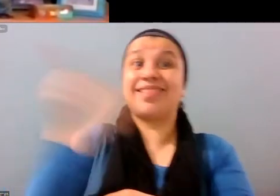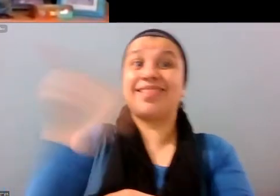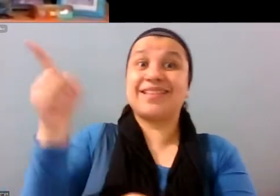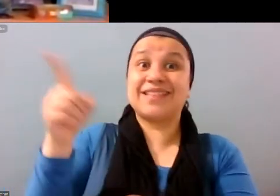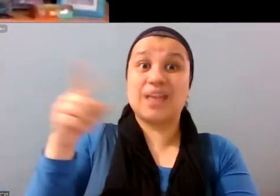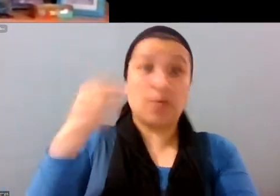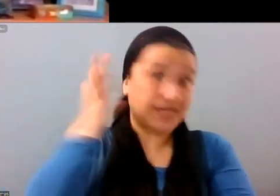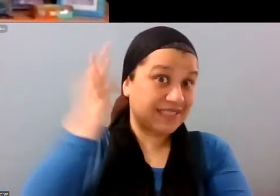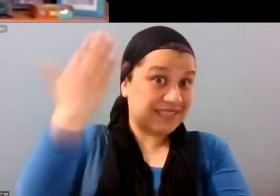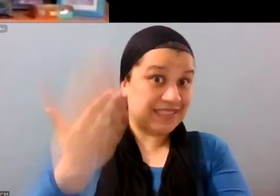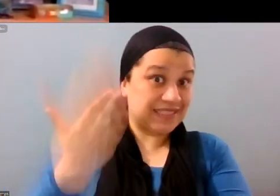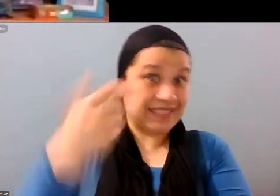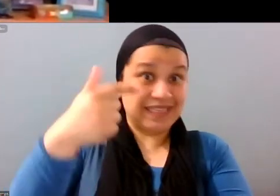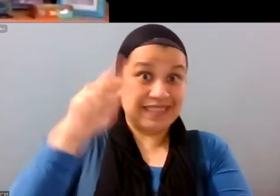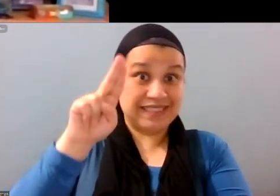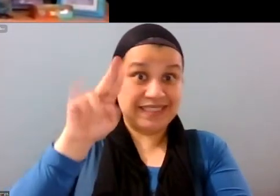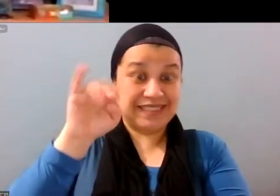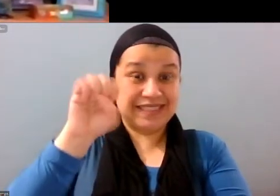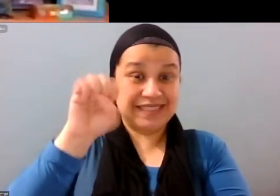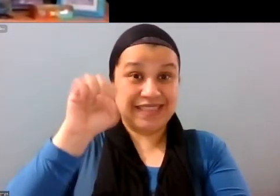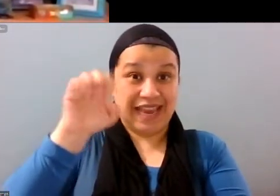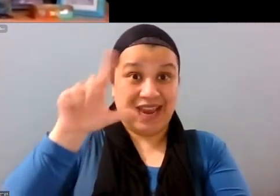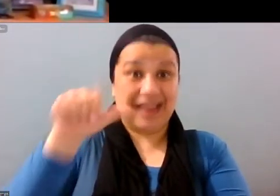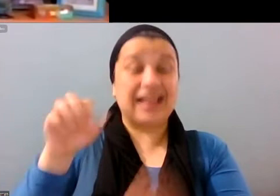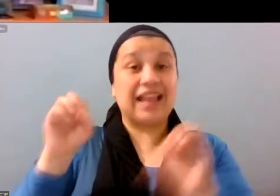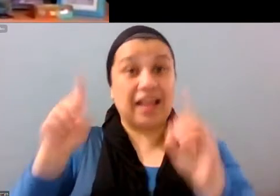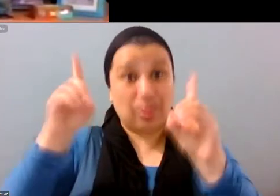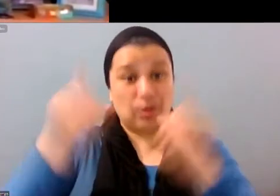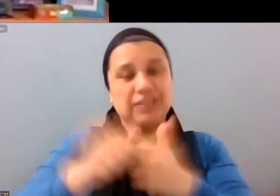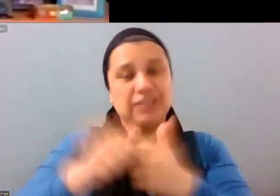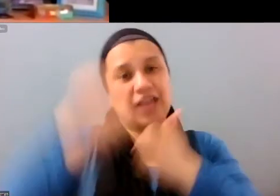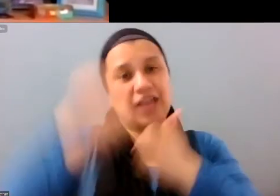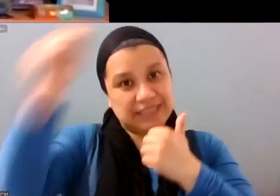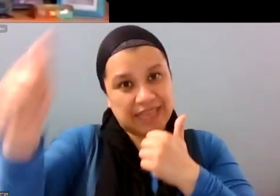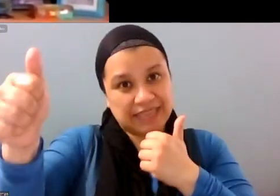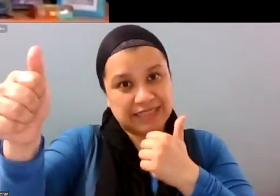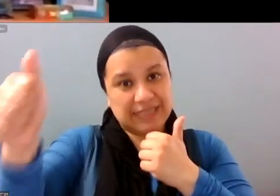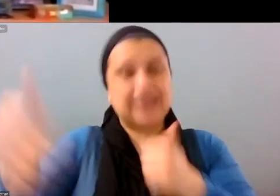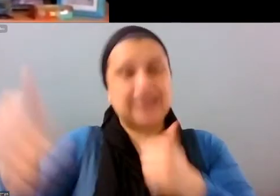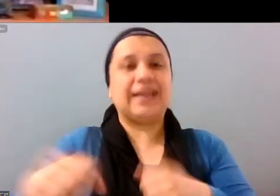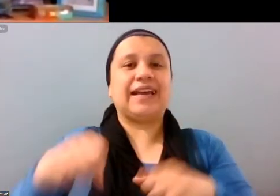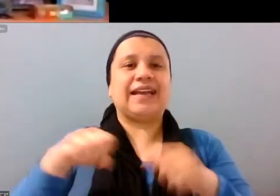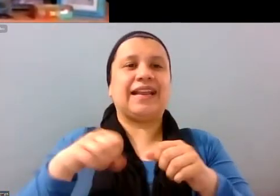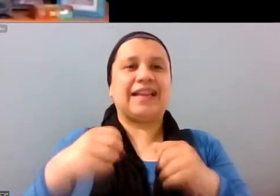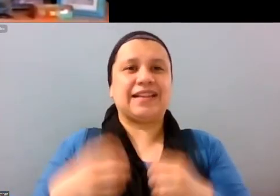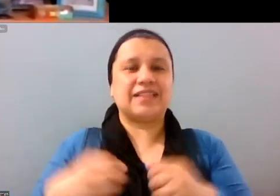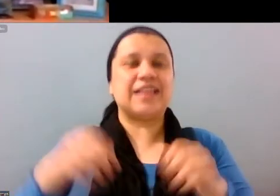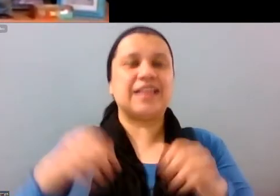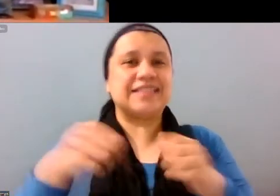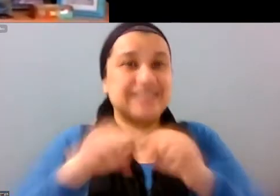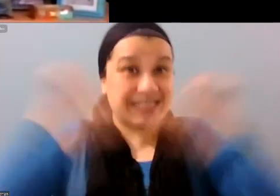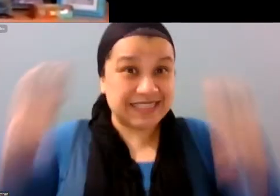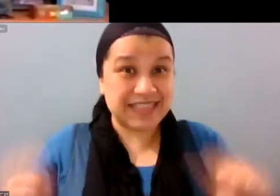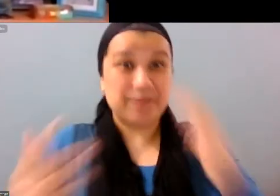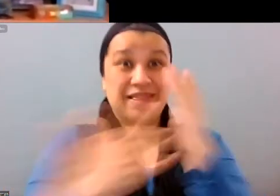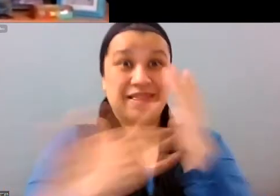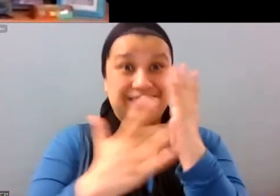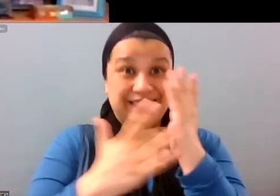ocasiones habla de educación a distancia que utilizan herramientas desde la tecnología para apoyar los procesos que